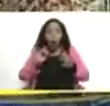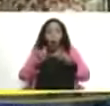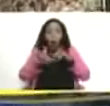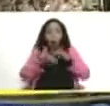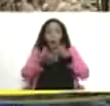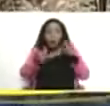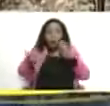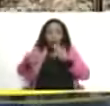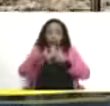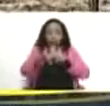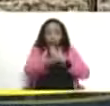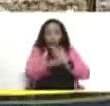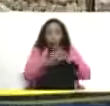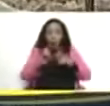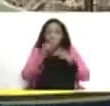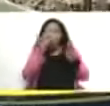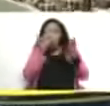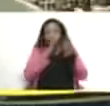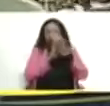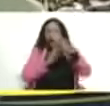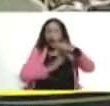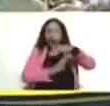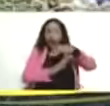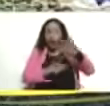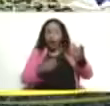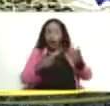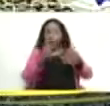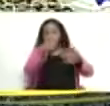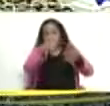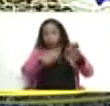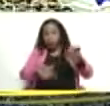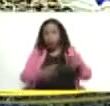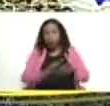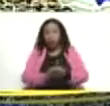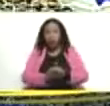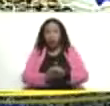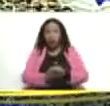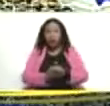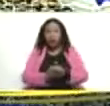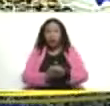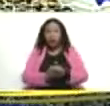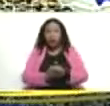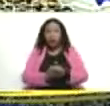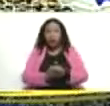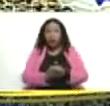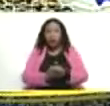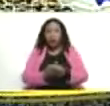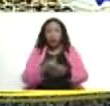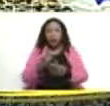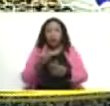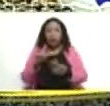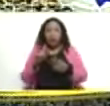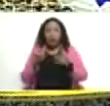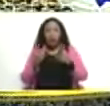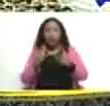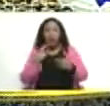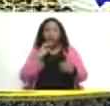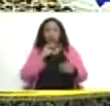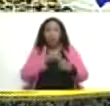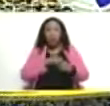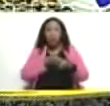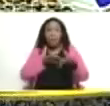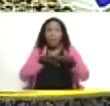fronteras, las posibles hipótesis de invasión